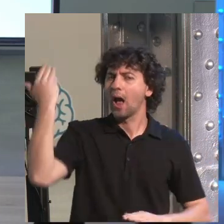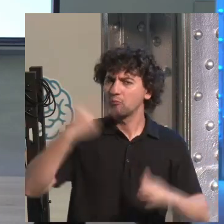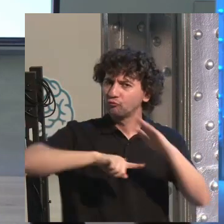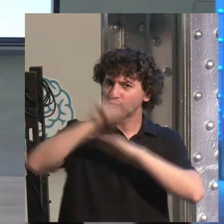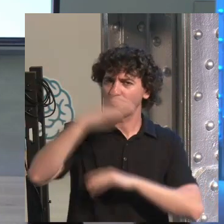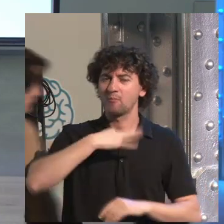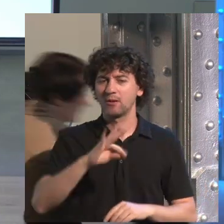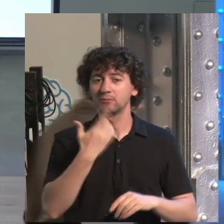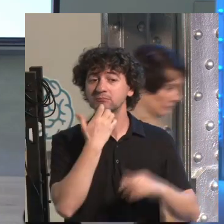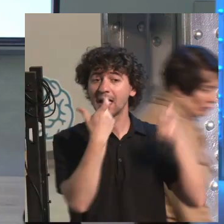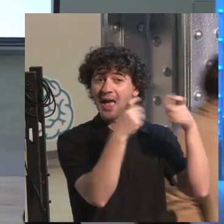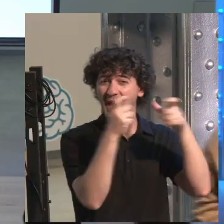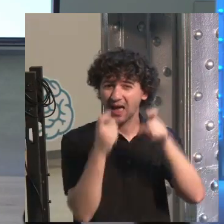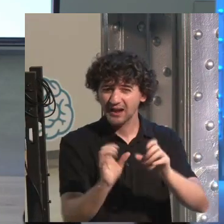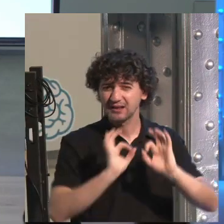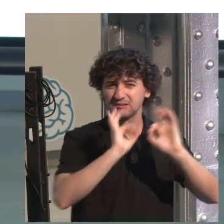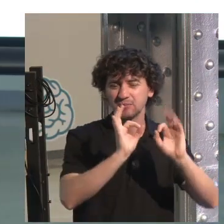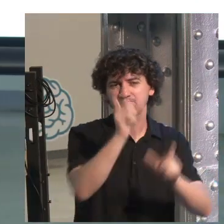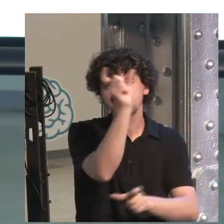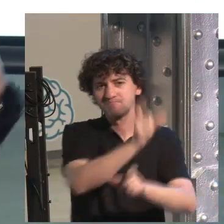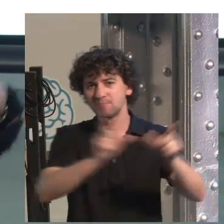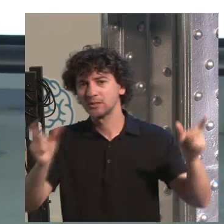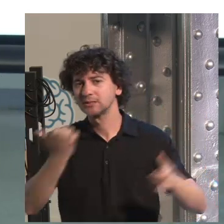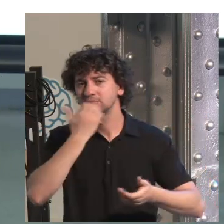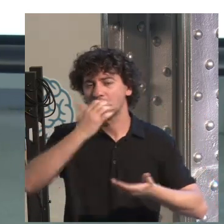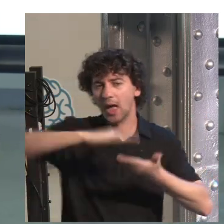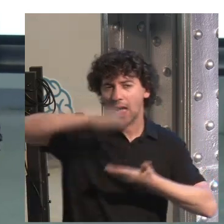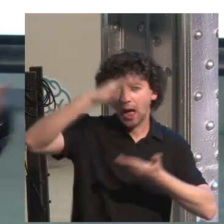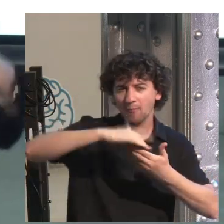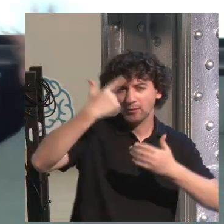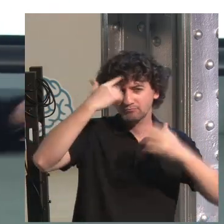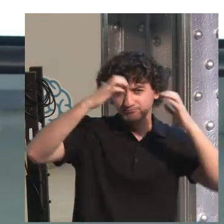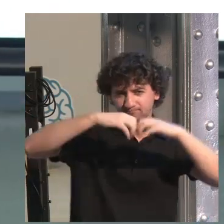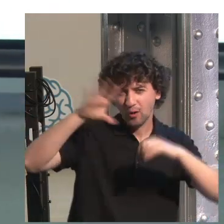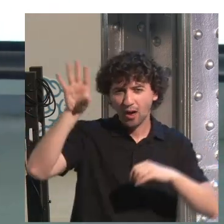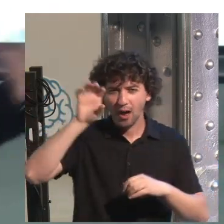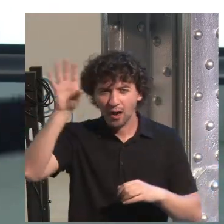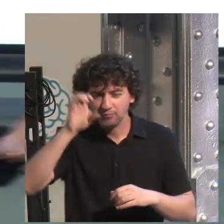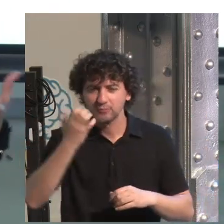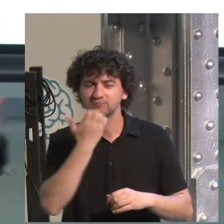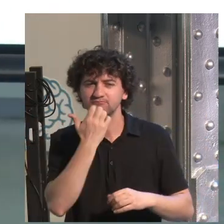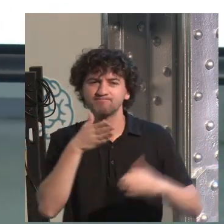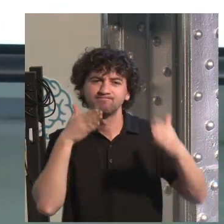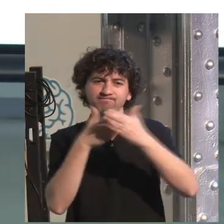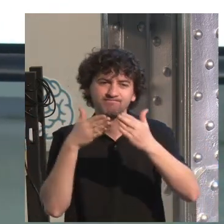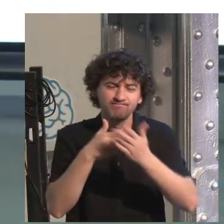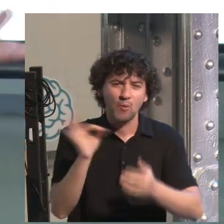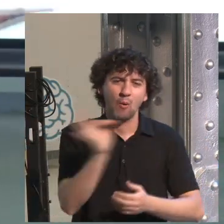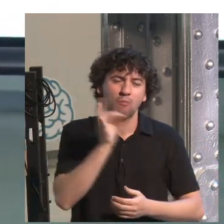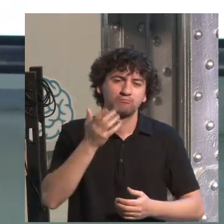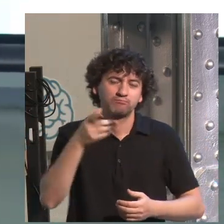más impacto está teniendo esto es obviamente en personas cuyas capacidades cognitivas tienen algún tipo de dificultad, ¿no?, o